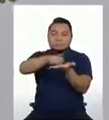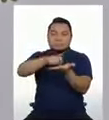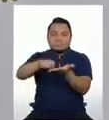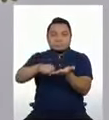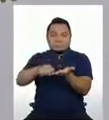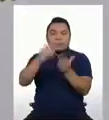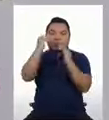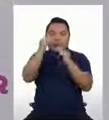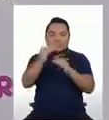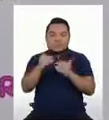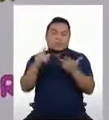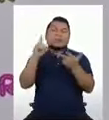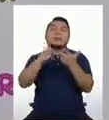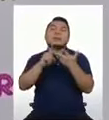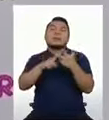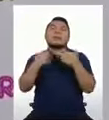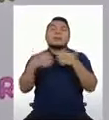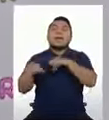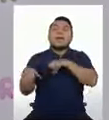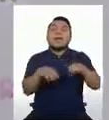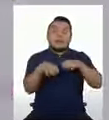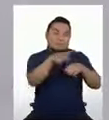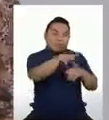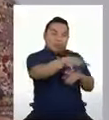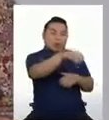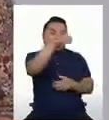plan y el momento de revisar lo que